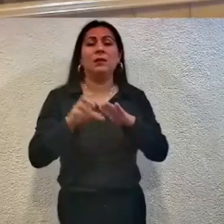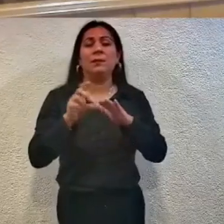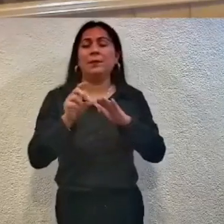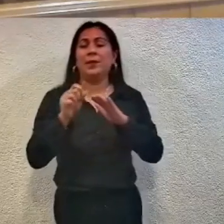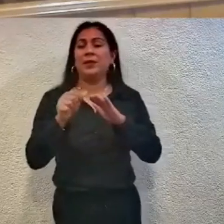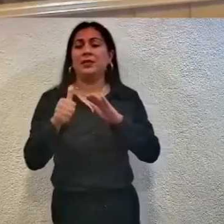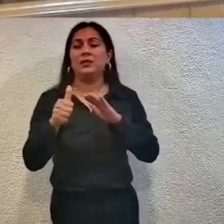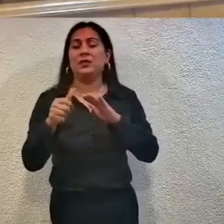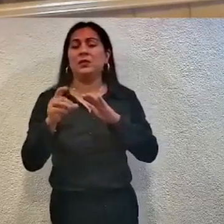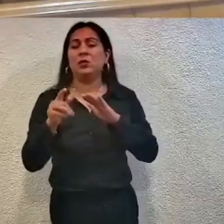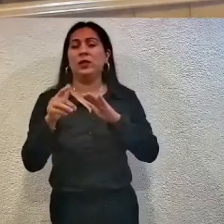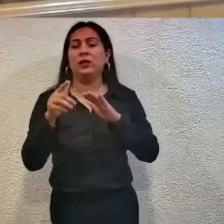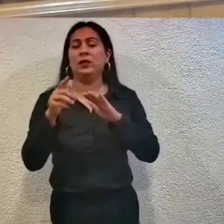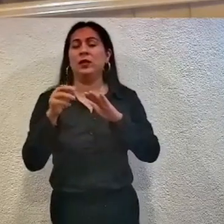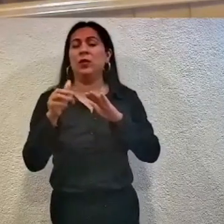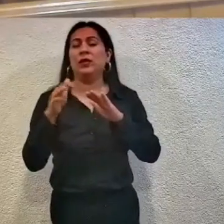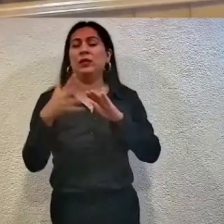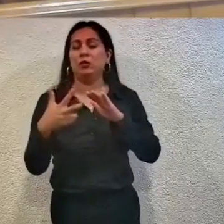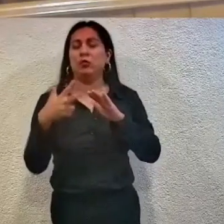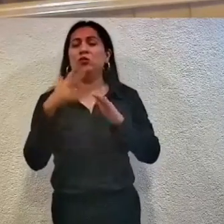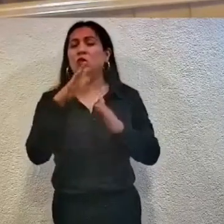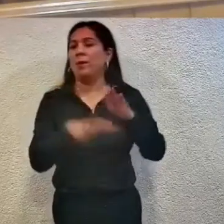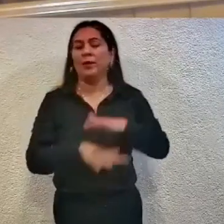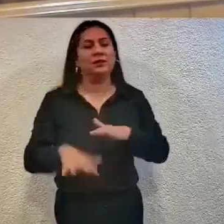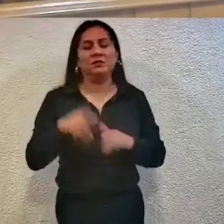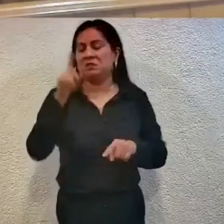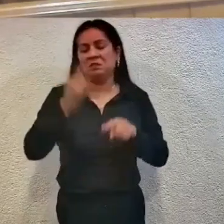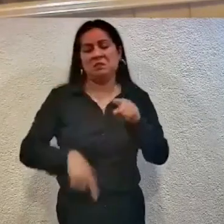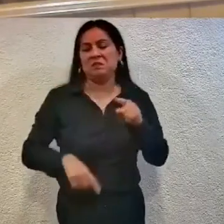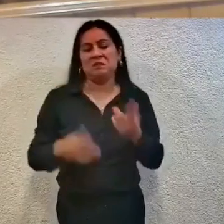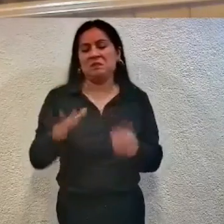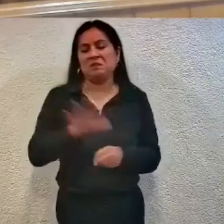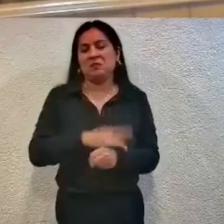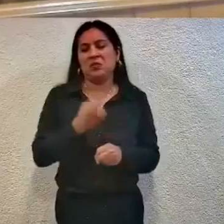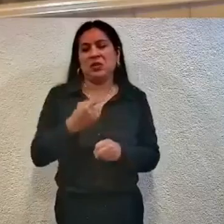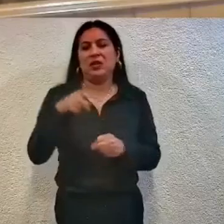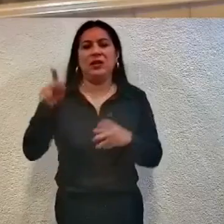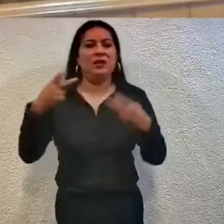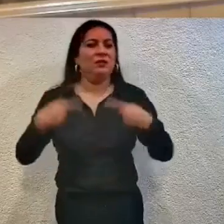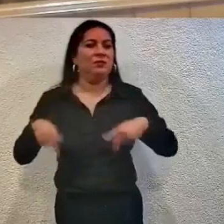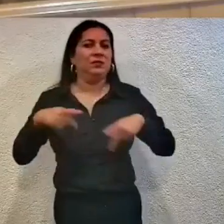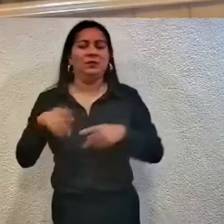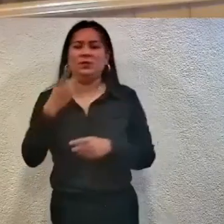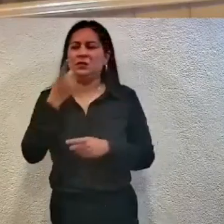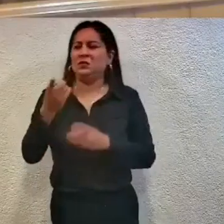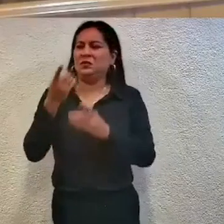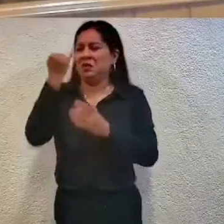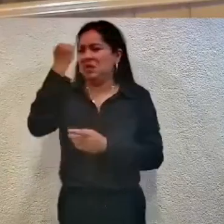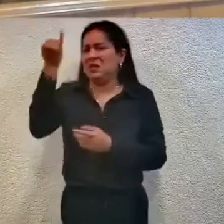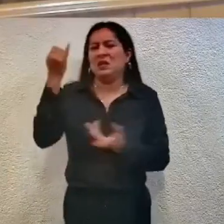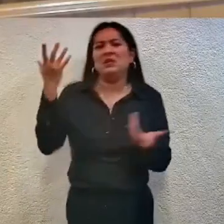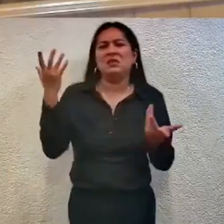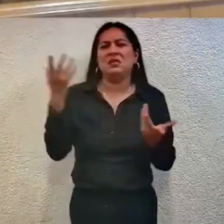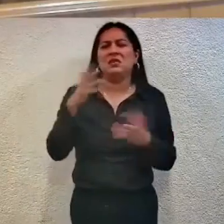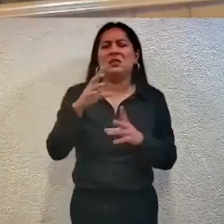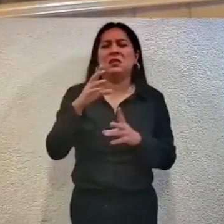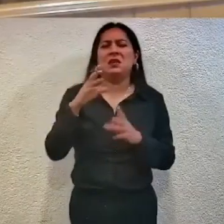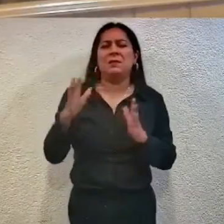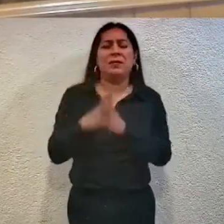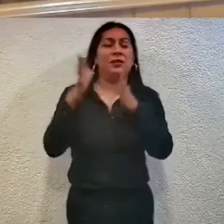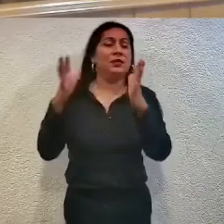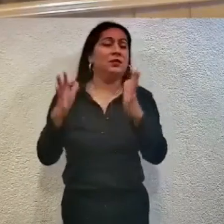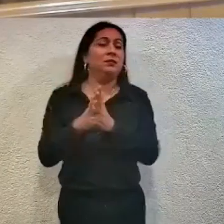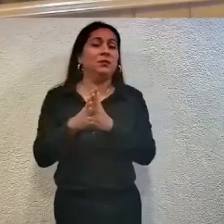2646 básica y 2648 básica se declaran infundadas porque la parte actora basa sus argumentos